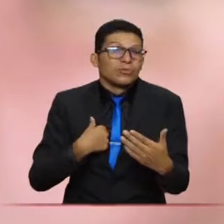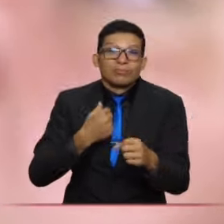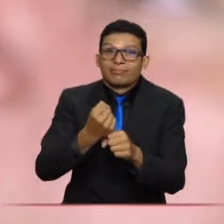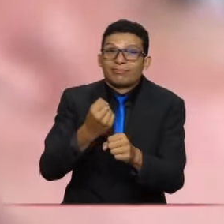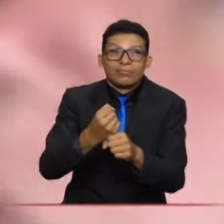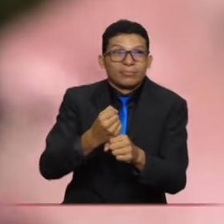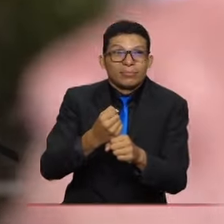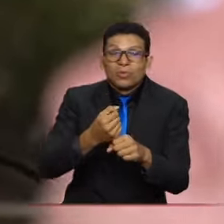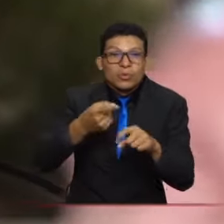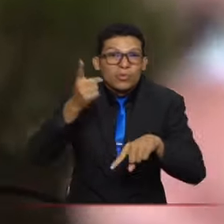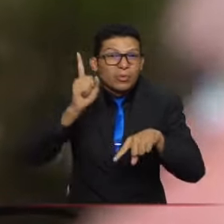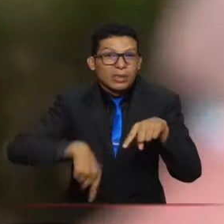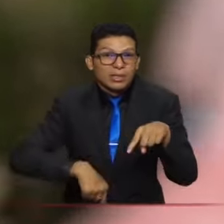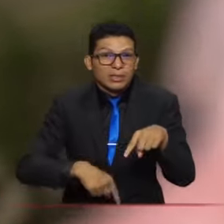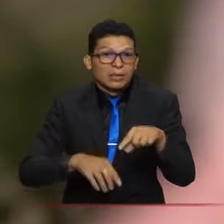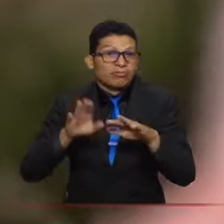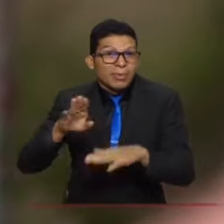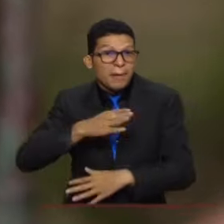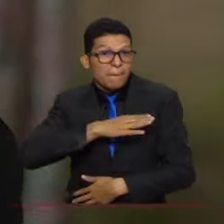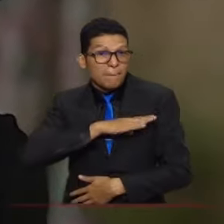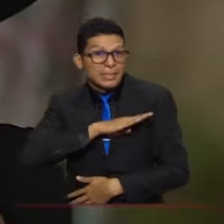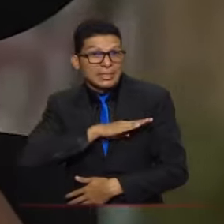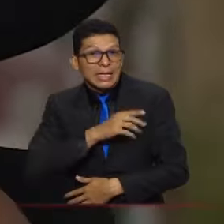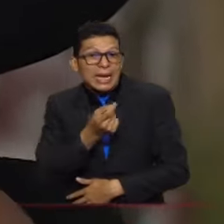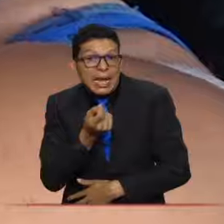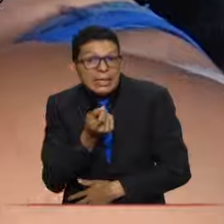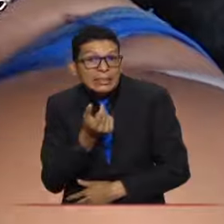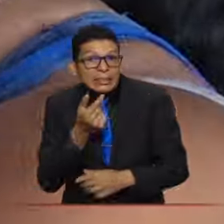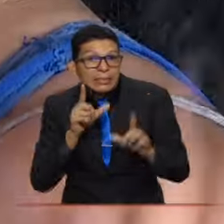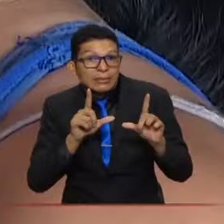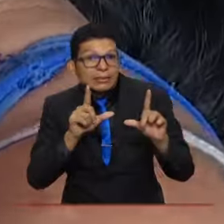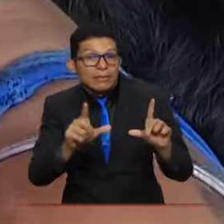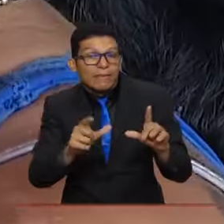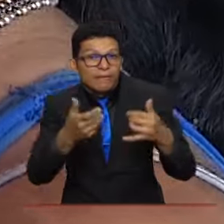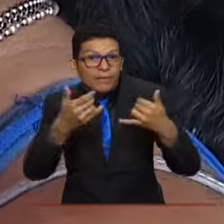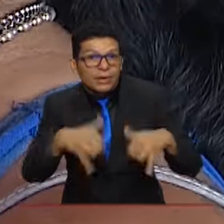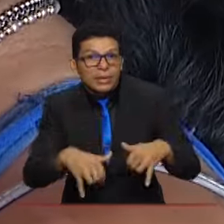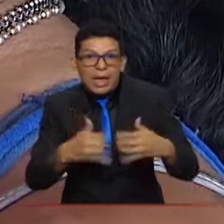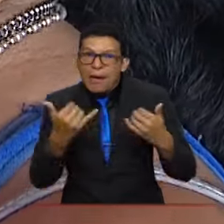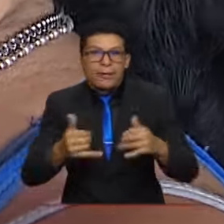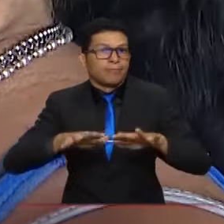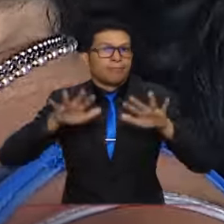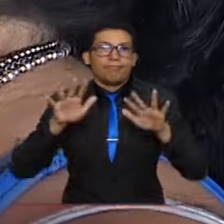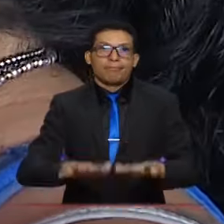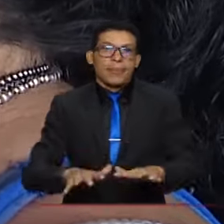trabajar. Él iba a terminar su bachillerato y ahora todo para.